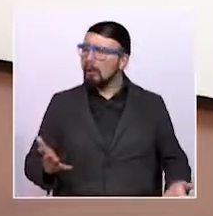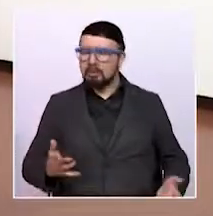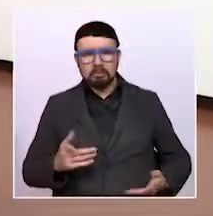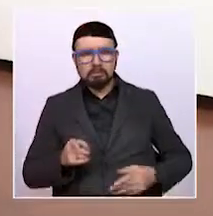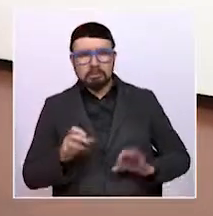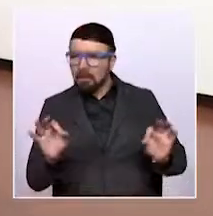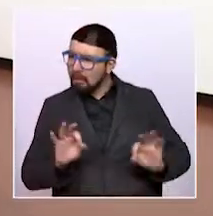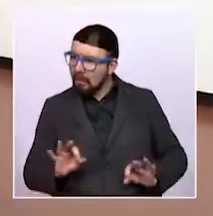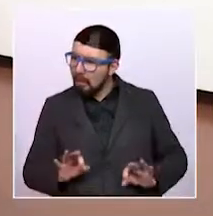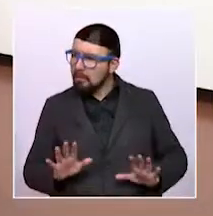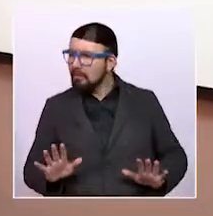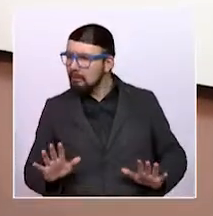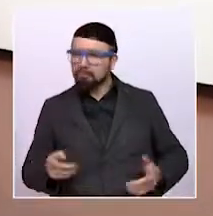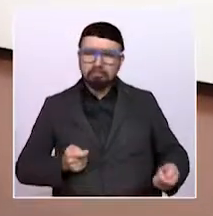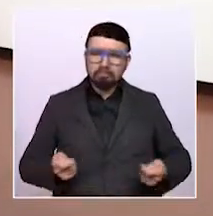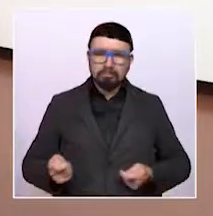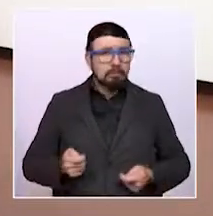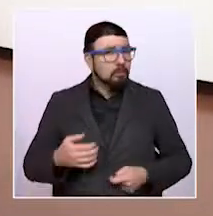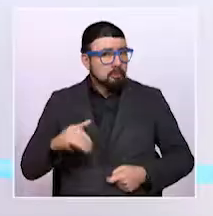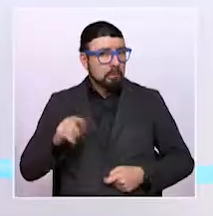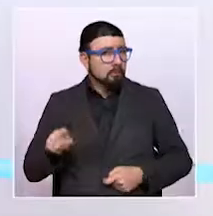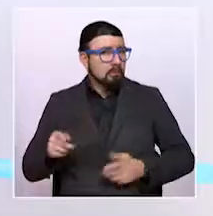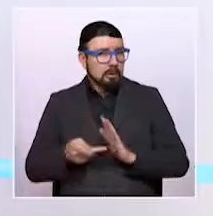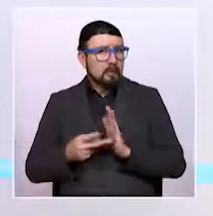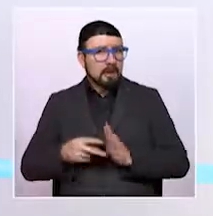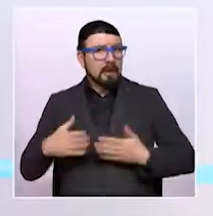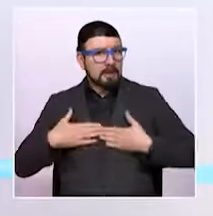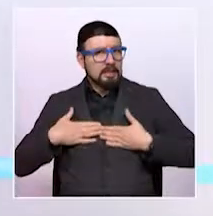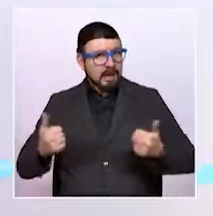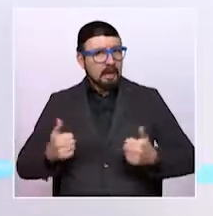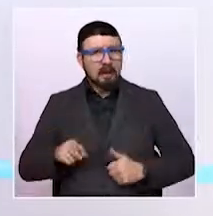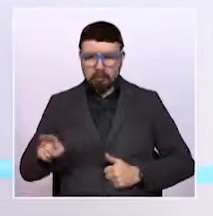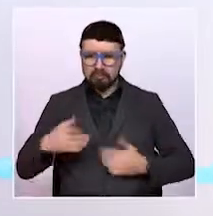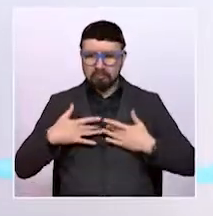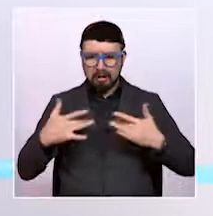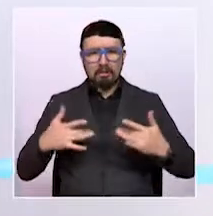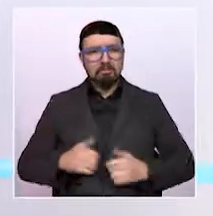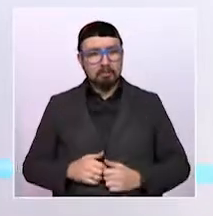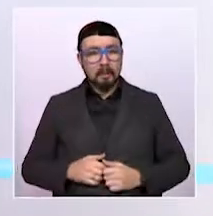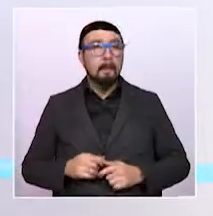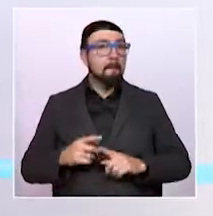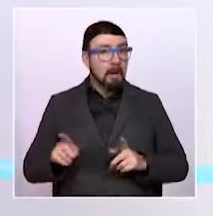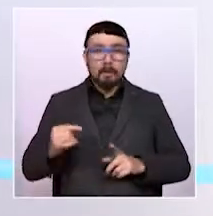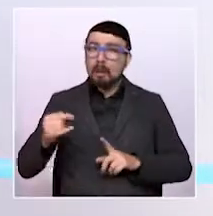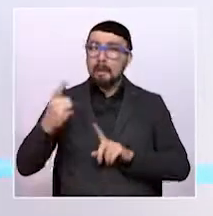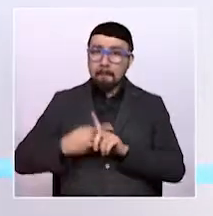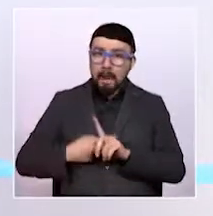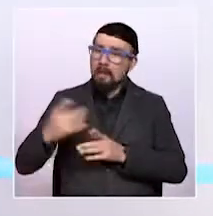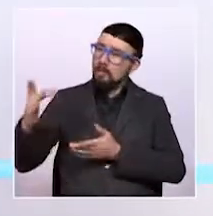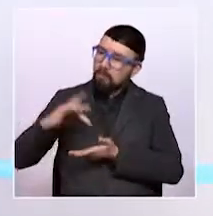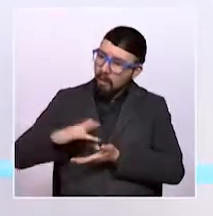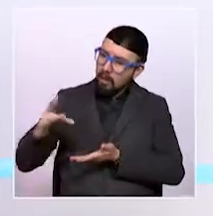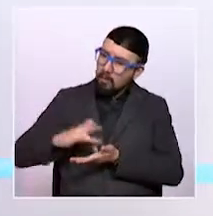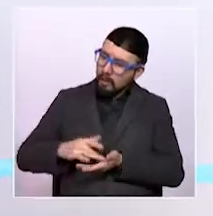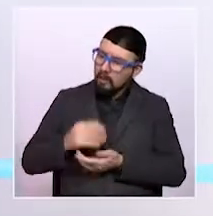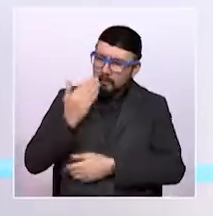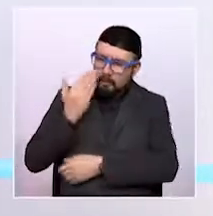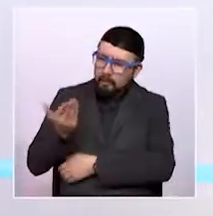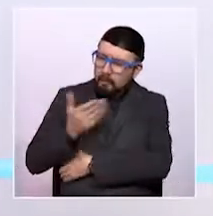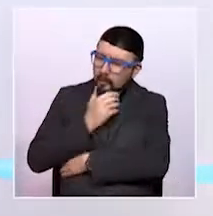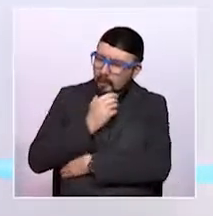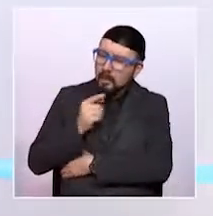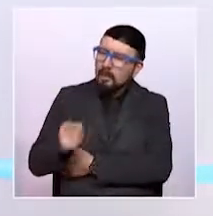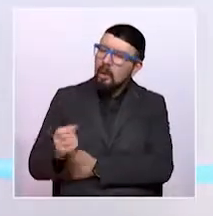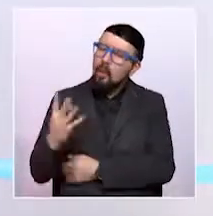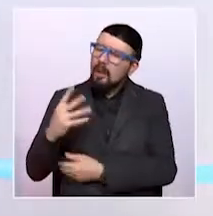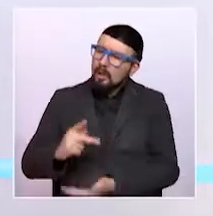tratamiento de los síntomas pero nosotros esas evaluaciones mensuales nos sirven además para ver si está ganando mucho peso una